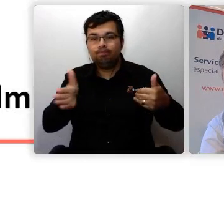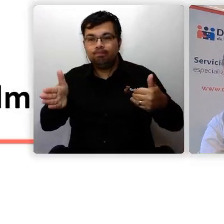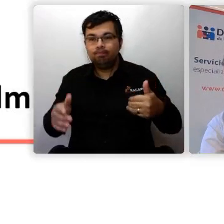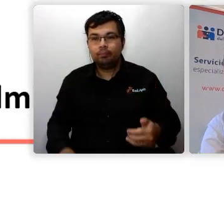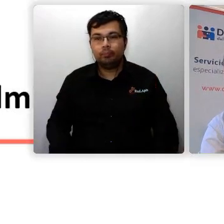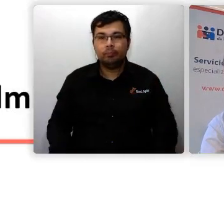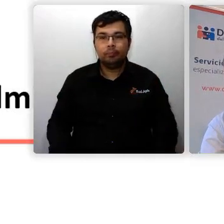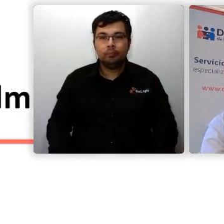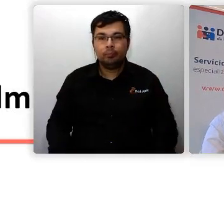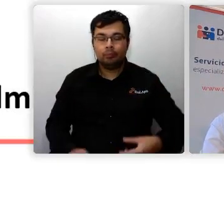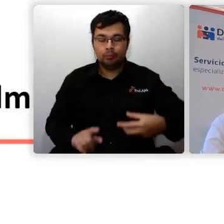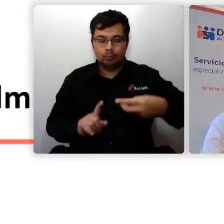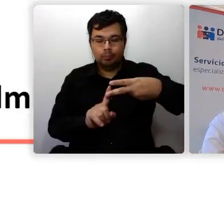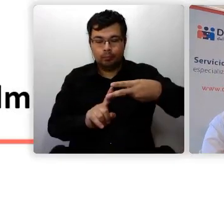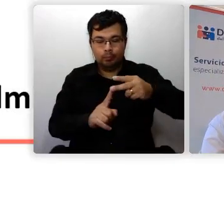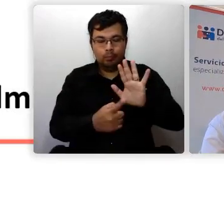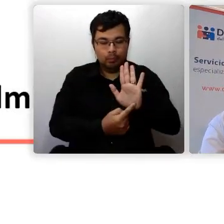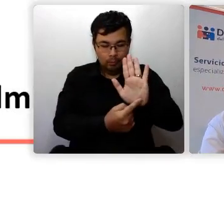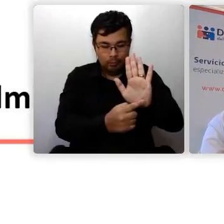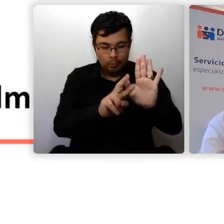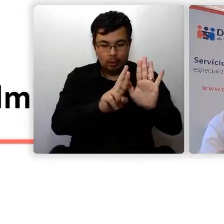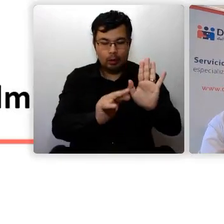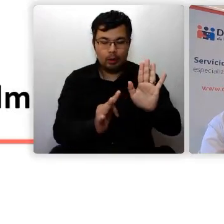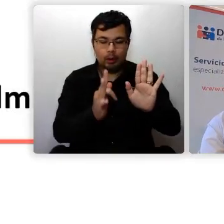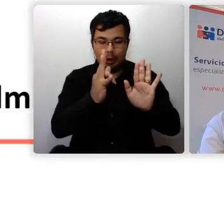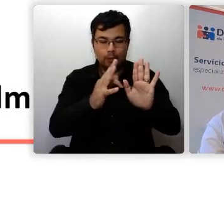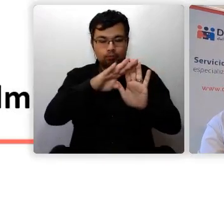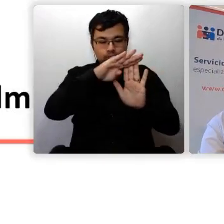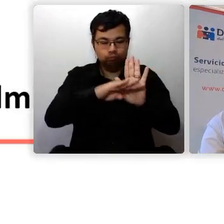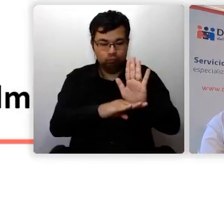tales y tales antecedentes, e incluso nosotros podemos decirle,